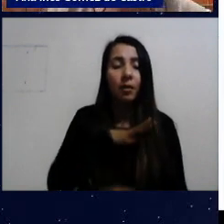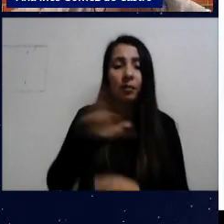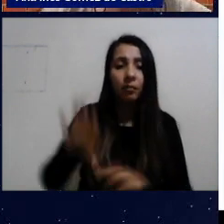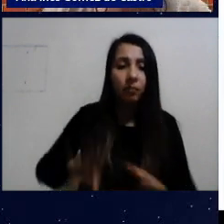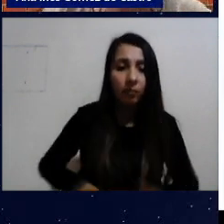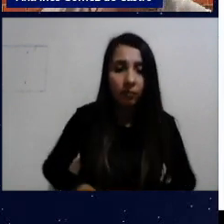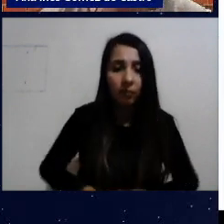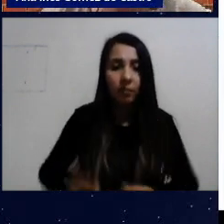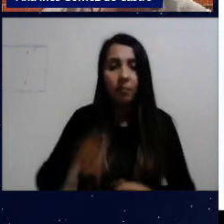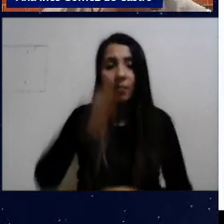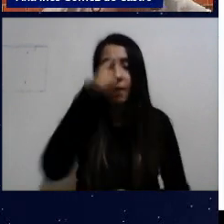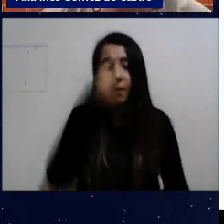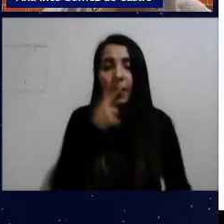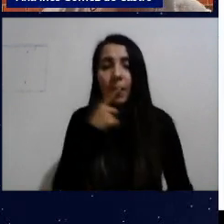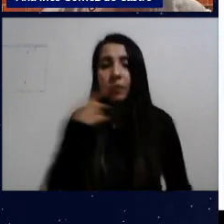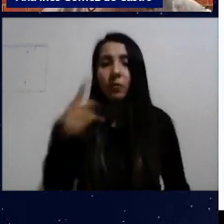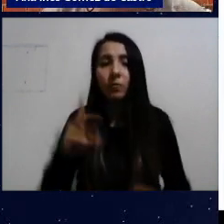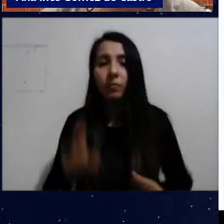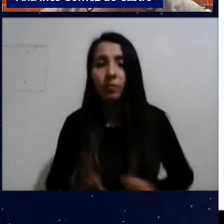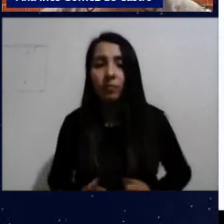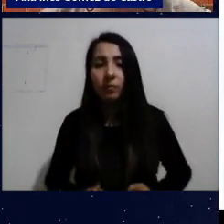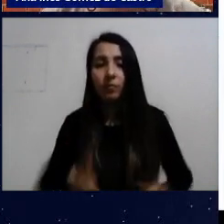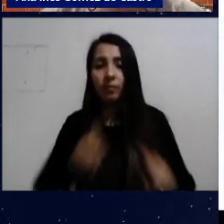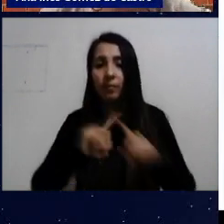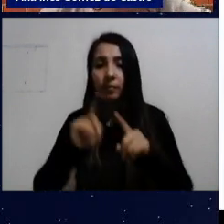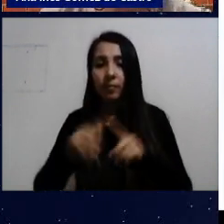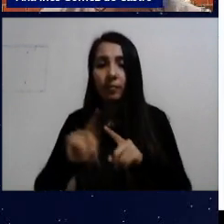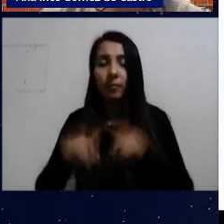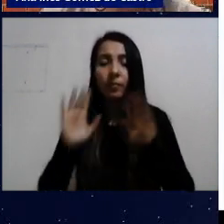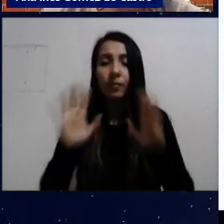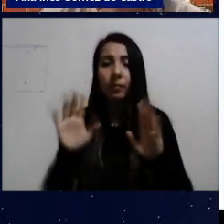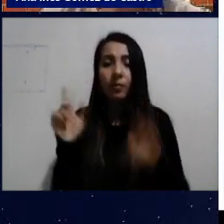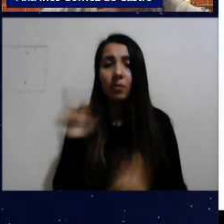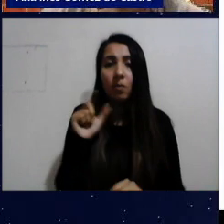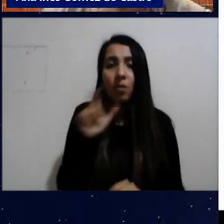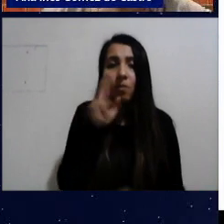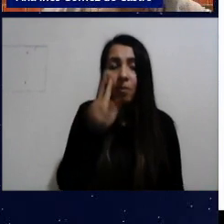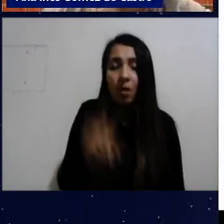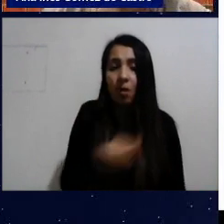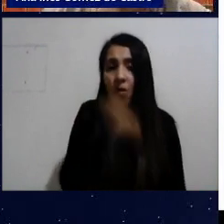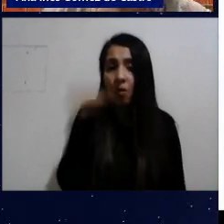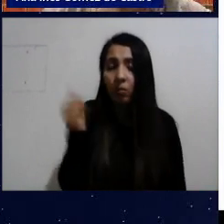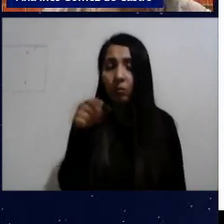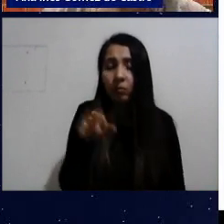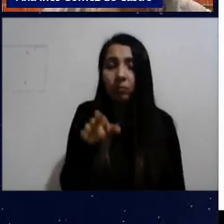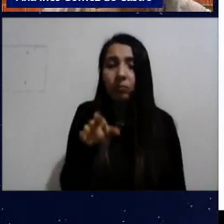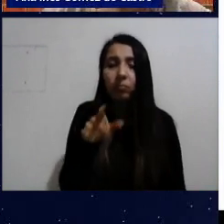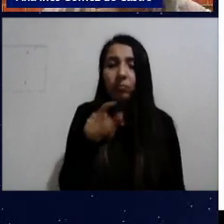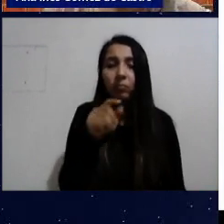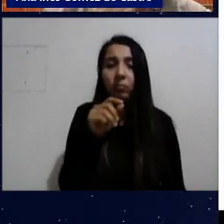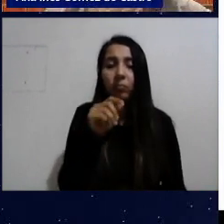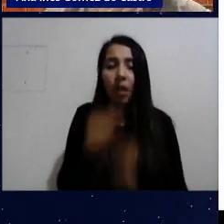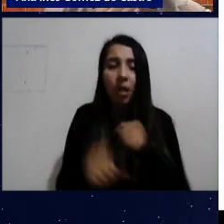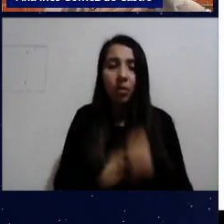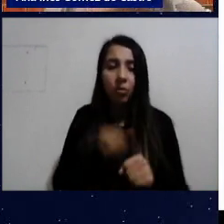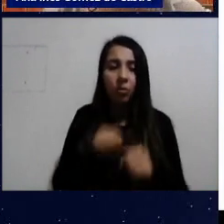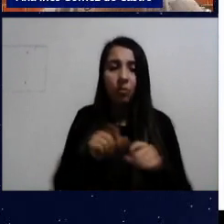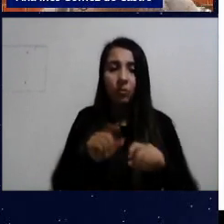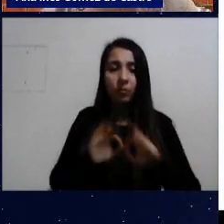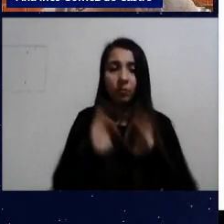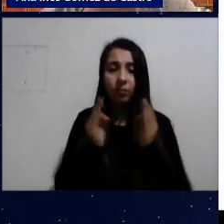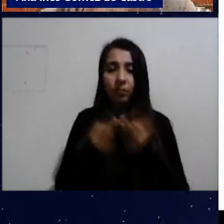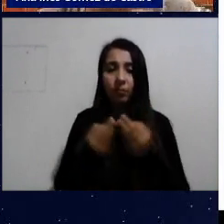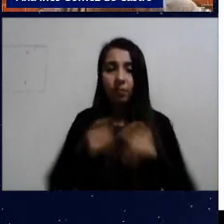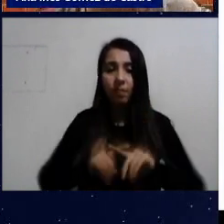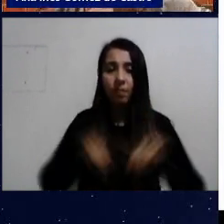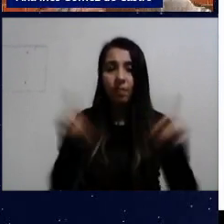¿Qué pasa cuando uno mira los datos? Pues que los datos siempre te sorprenden. Entonces, los modelos que se habían hecho